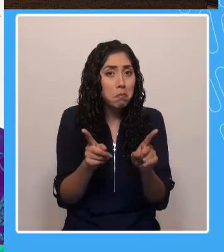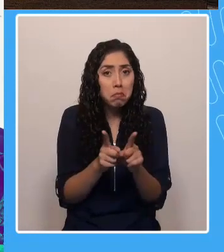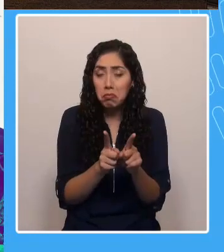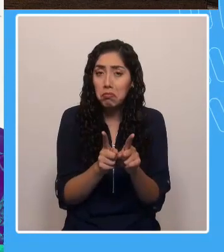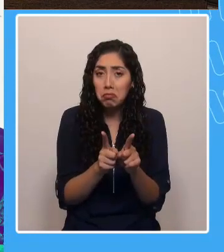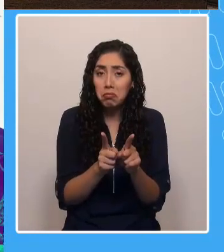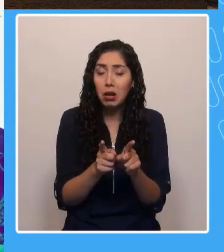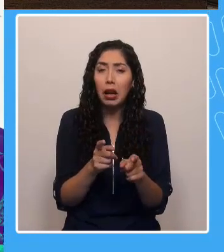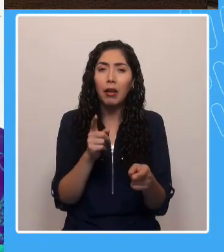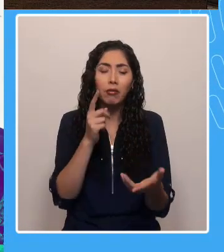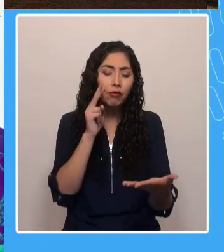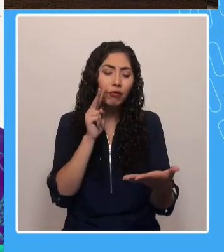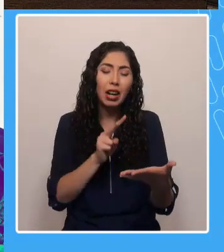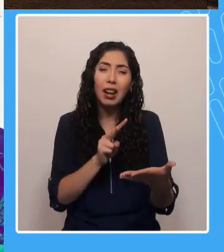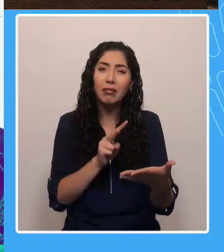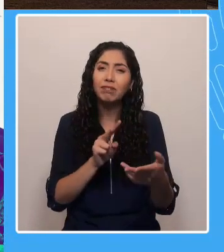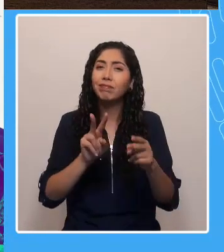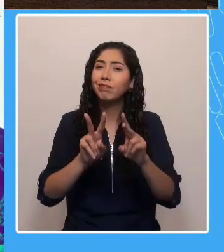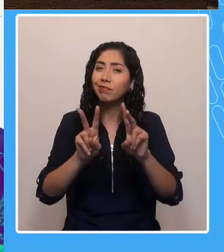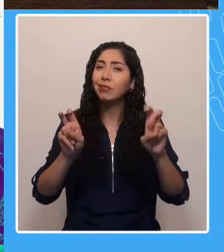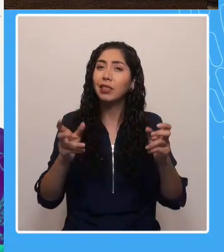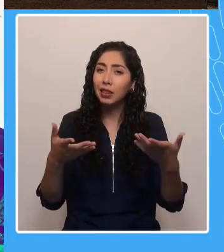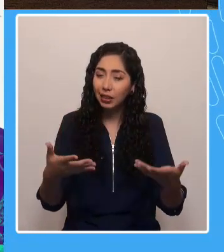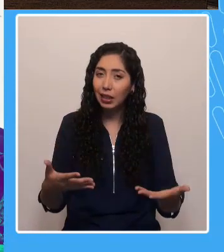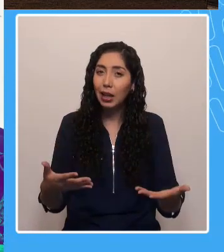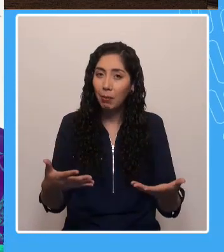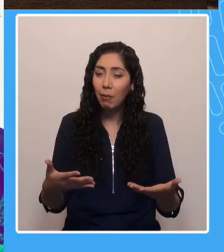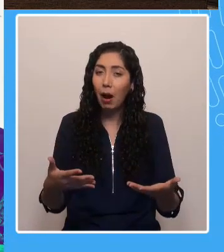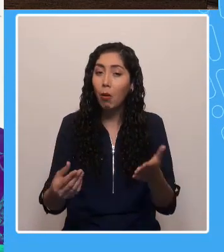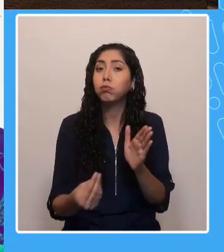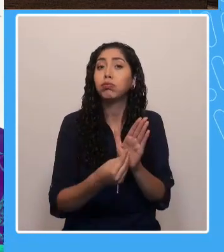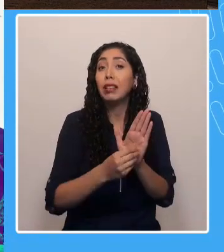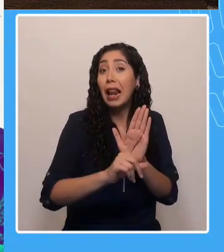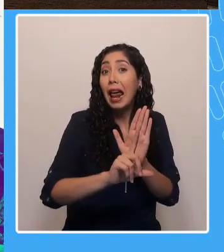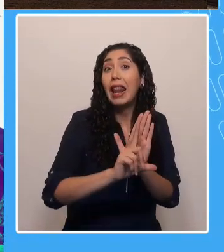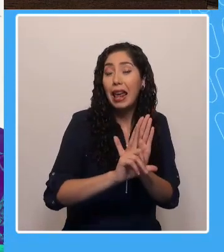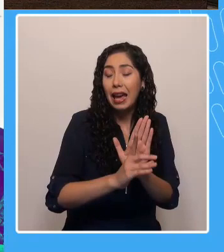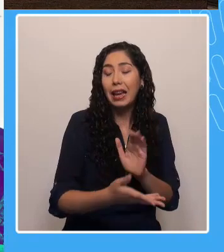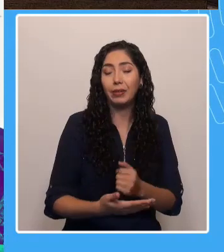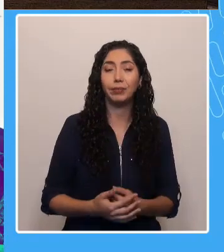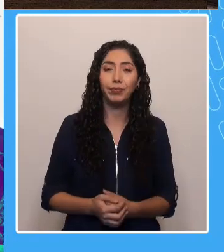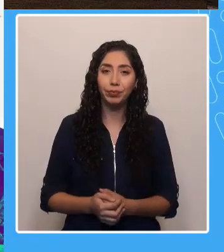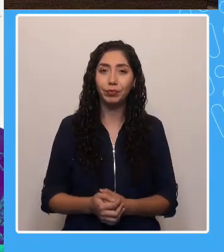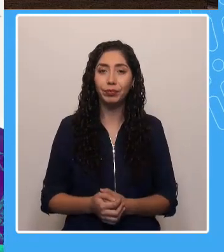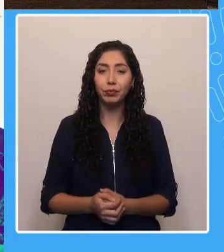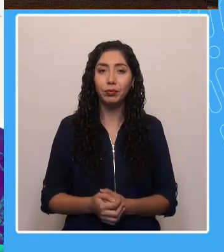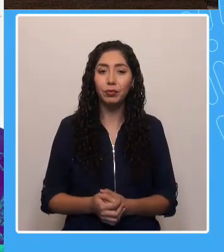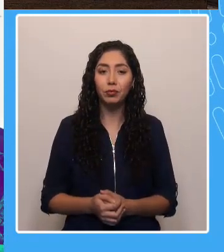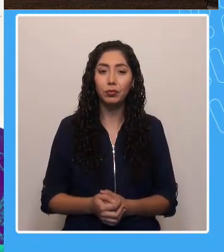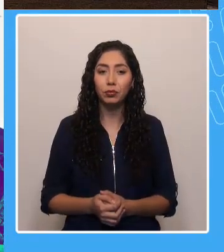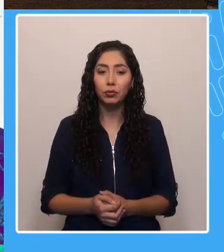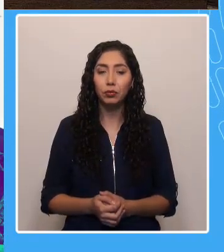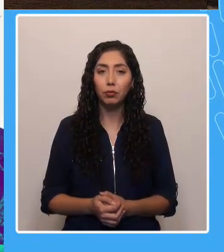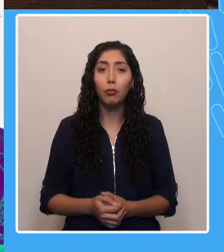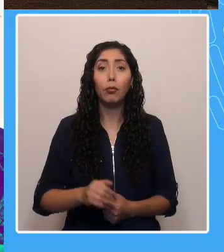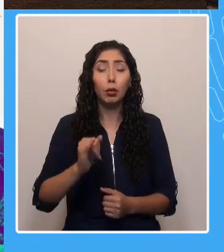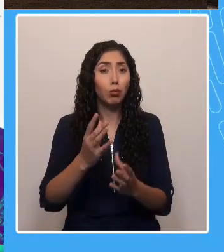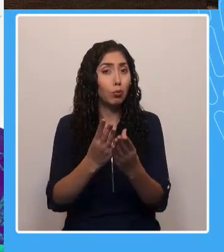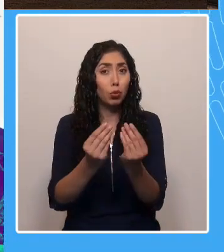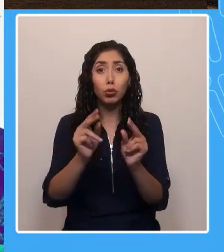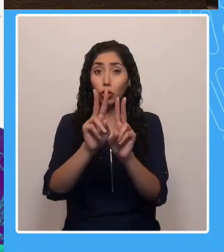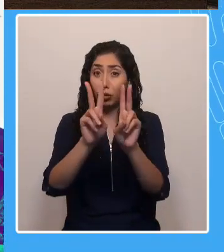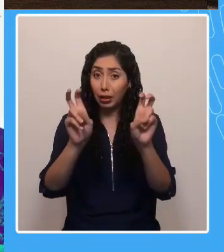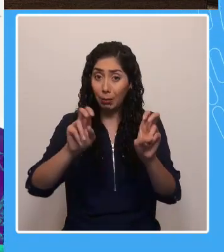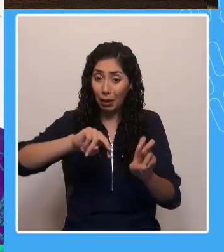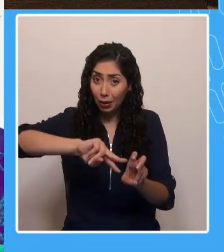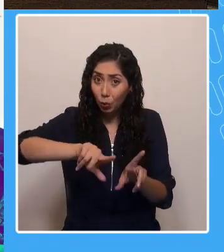revisa aspectos que podrían ser materia de la ley. Compartimos que muchos de los temas que aborda nuestra comisión